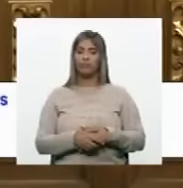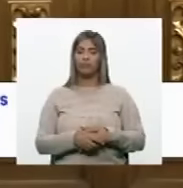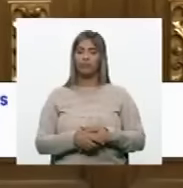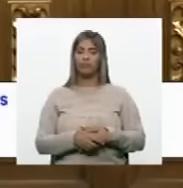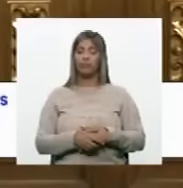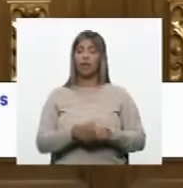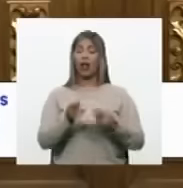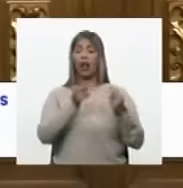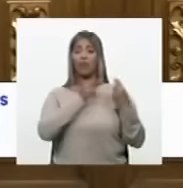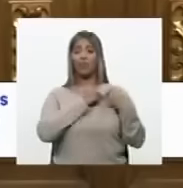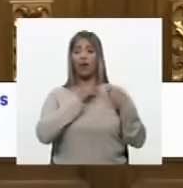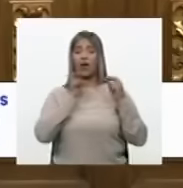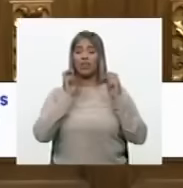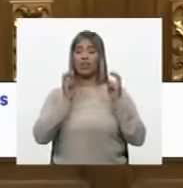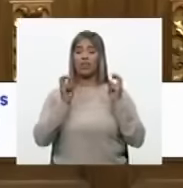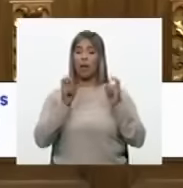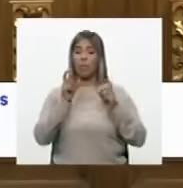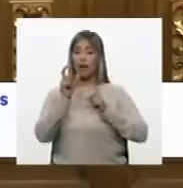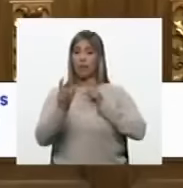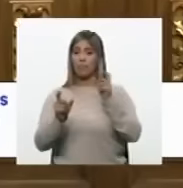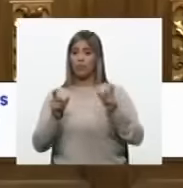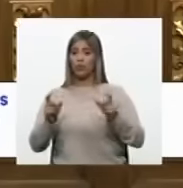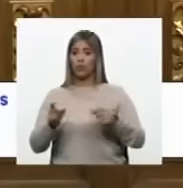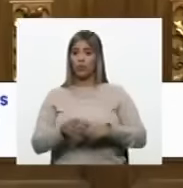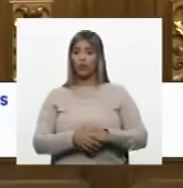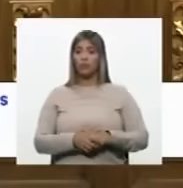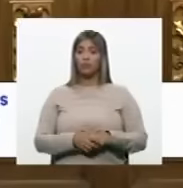al frente del tema del movimiento popular,